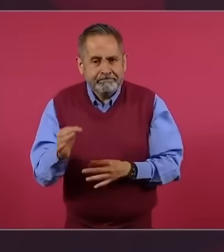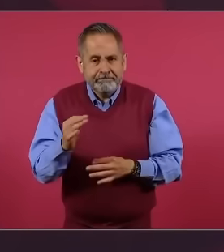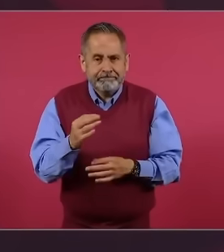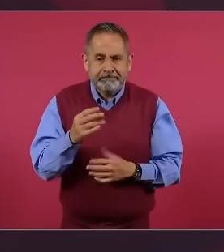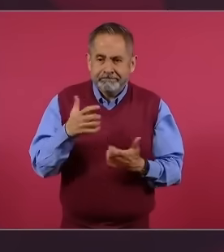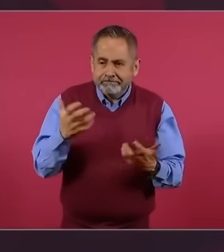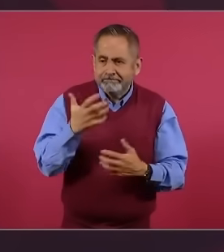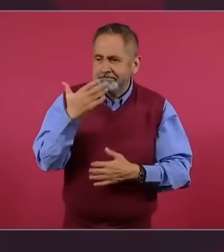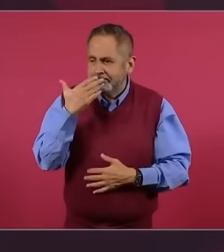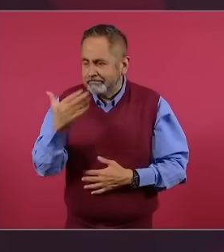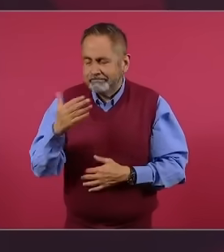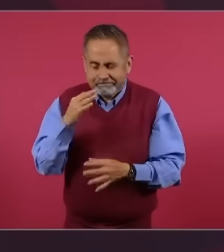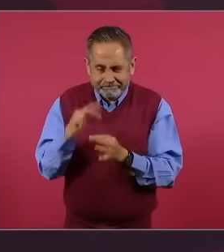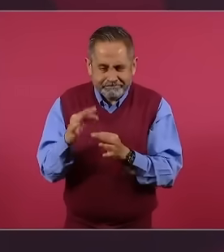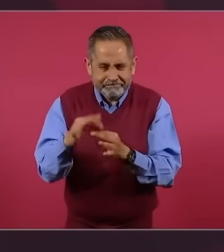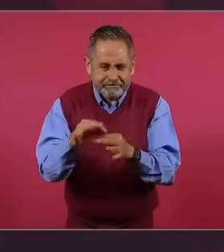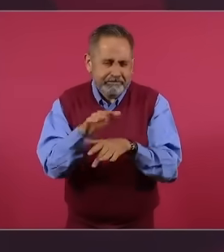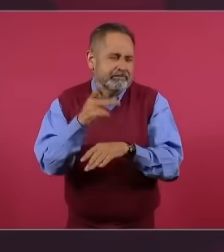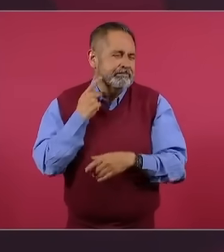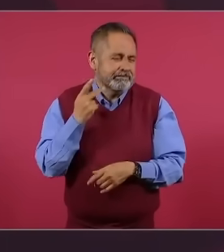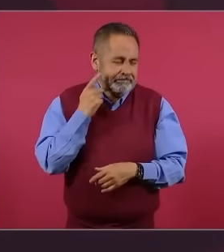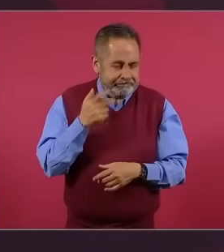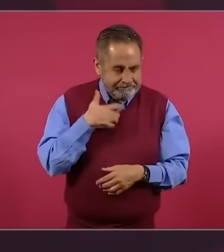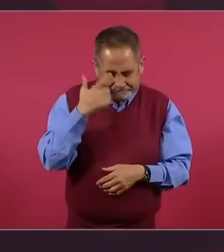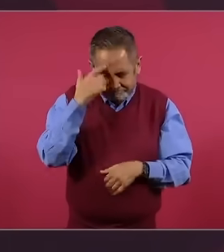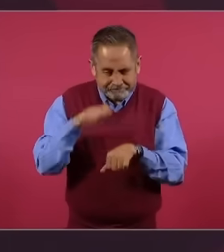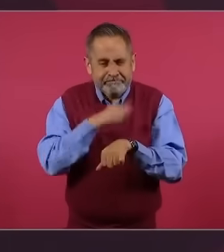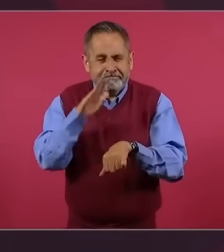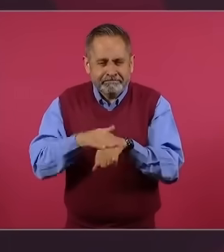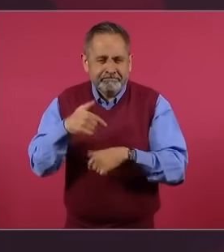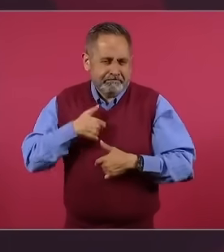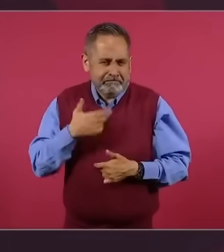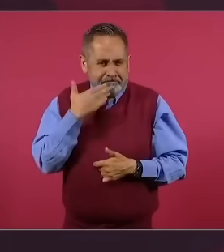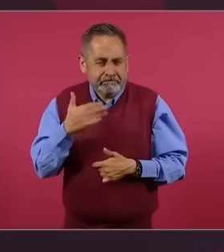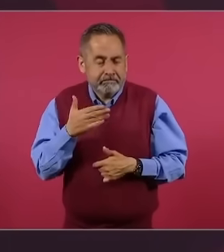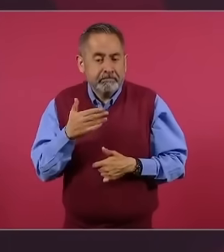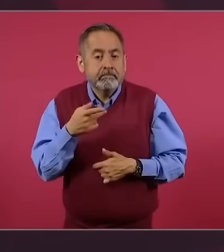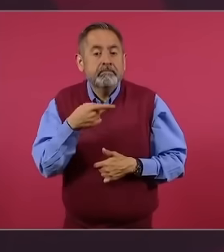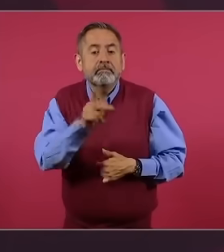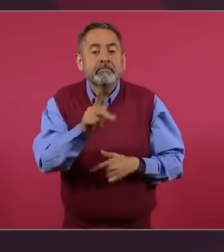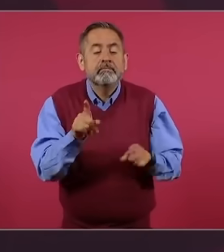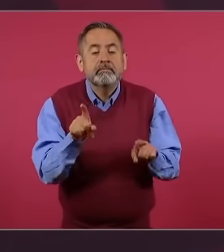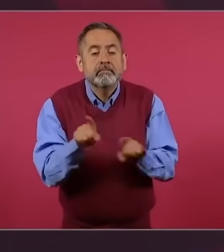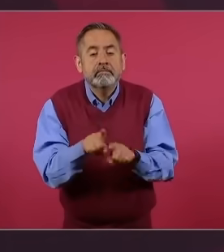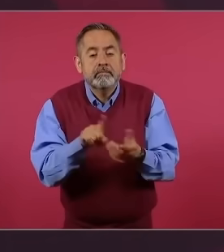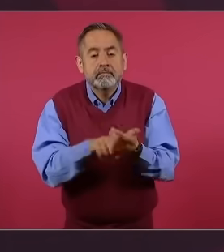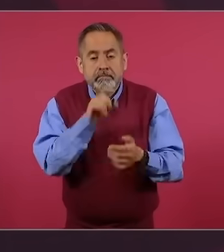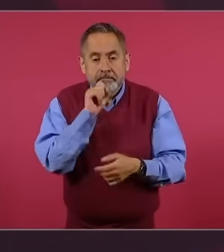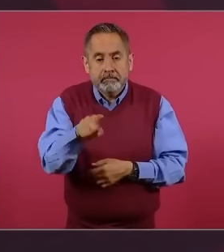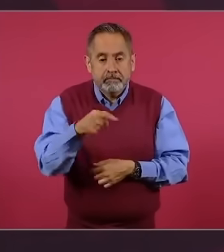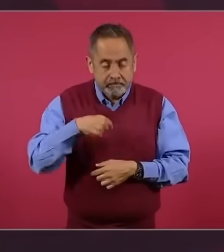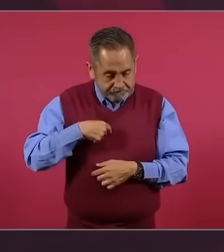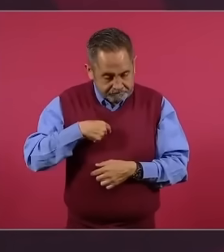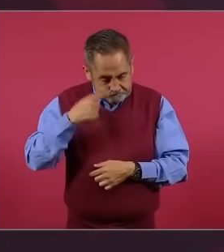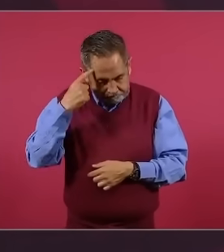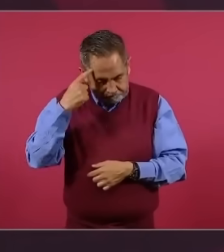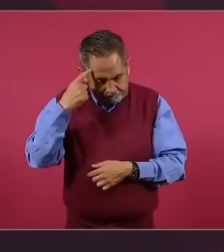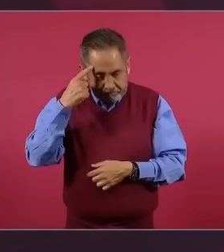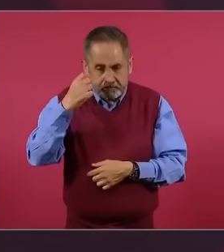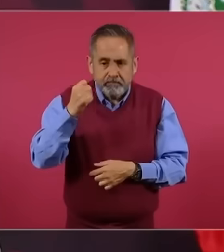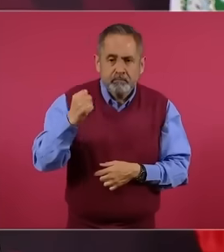buenas, eficaces en términos políticos, pero también hemos contado con